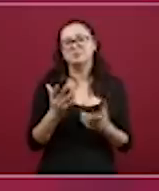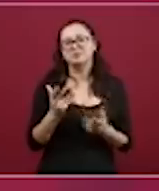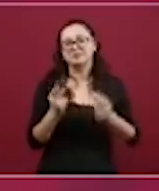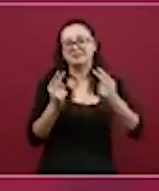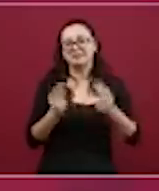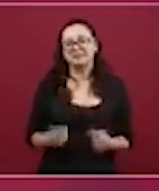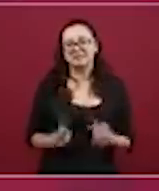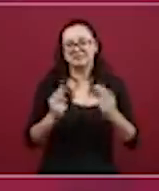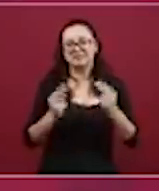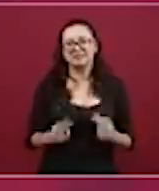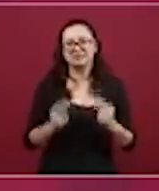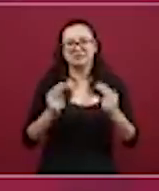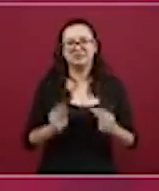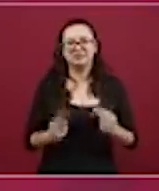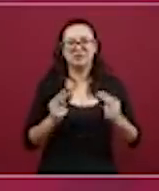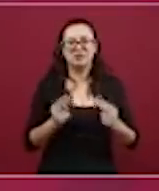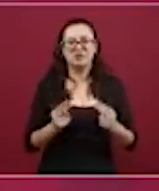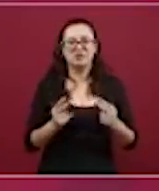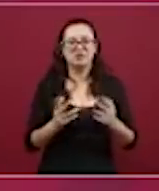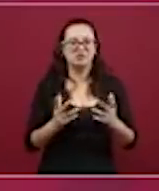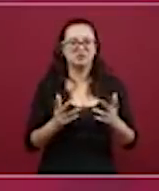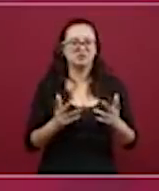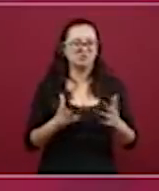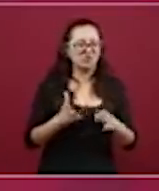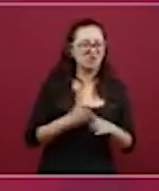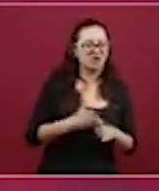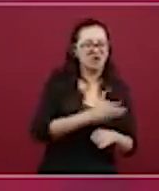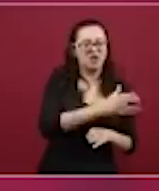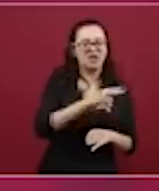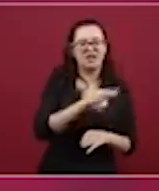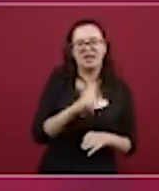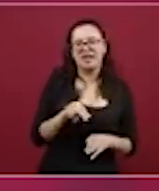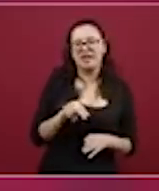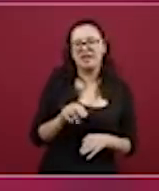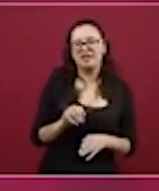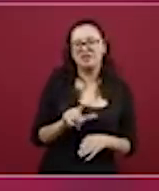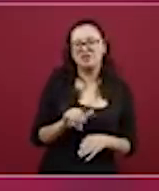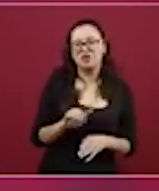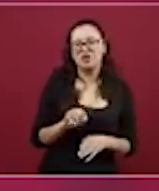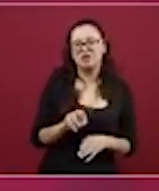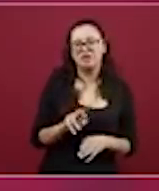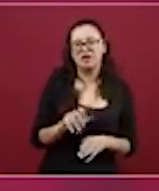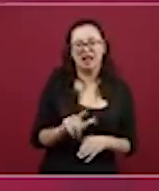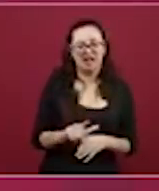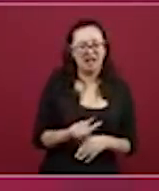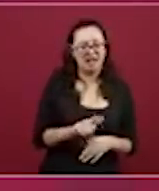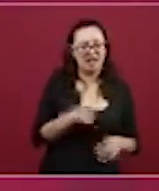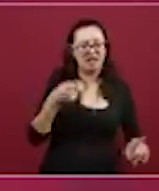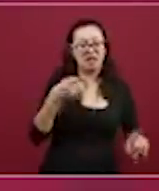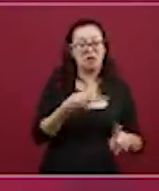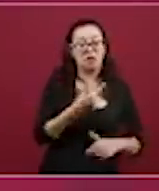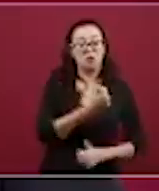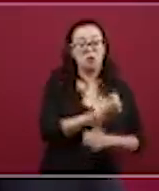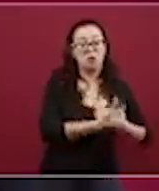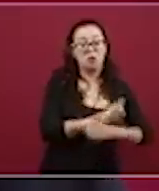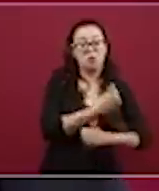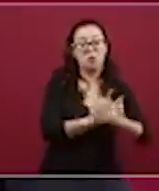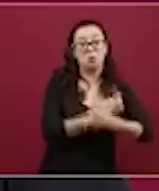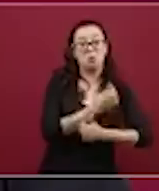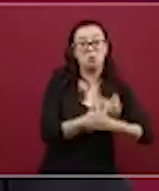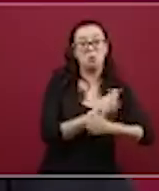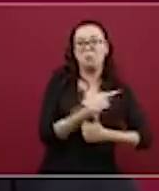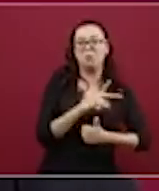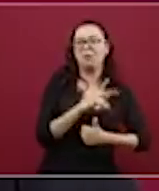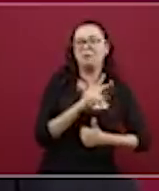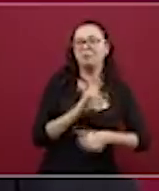de el modelo neoliberal? La competencia. Pero eso se